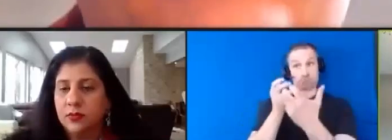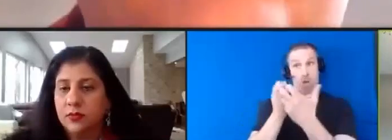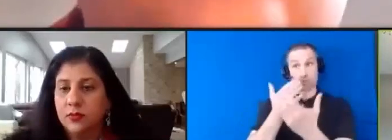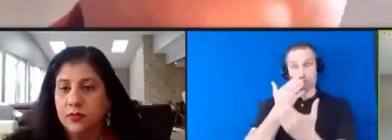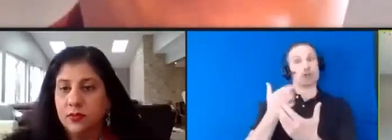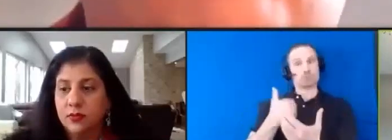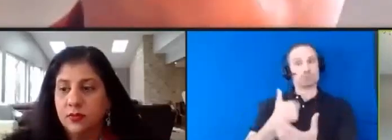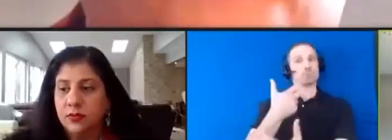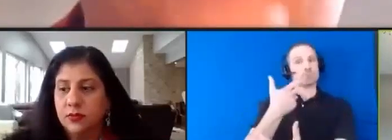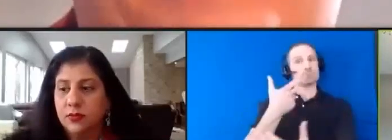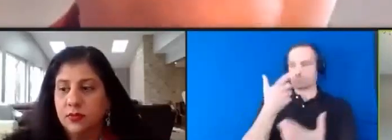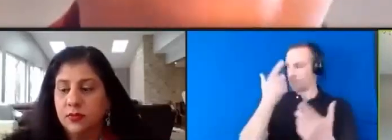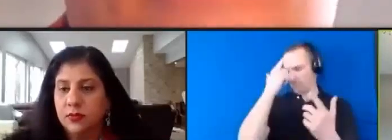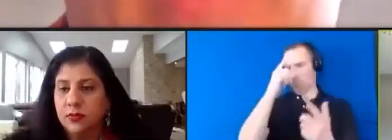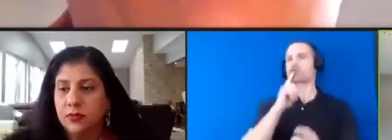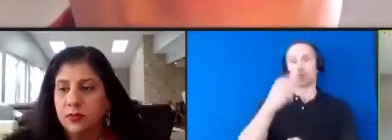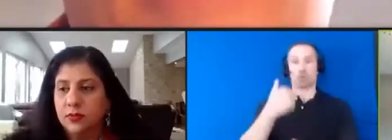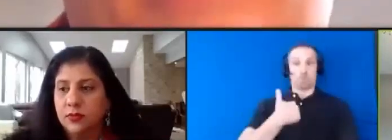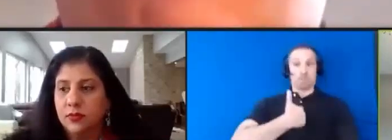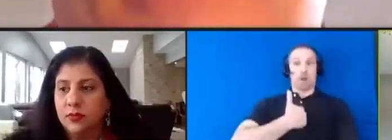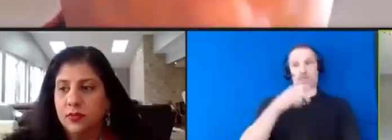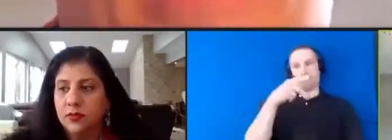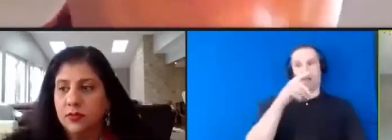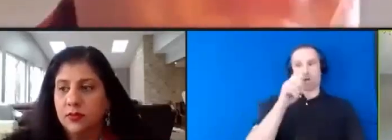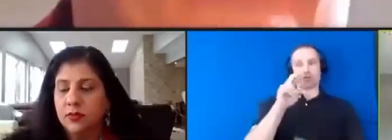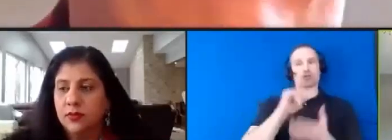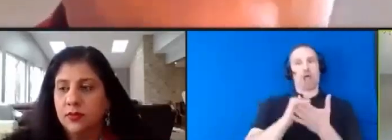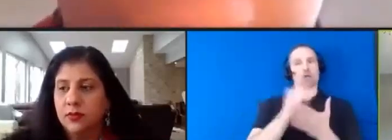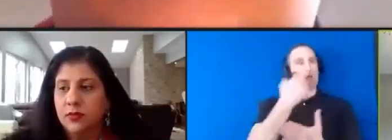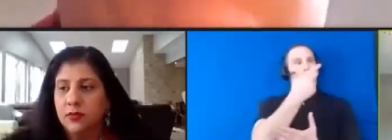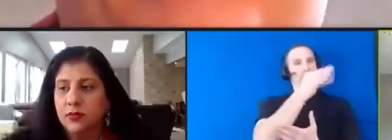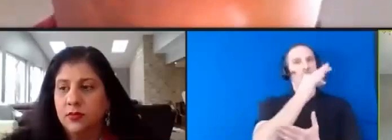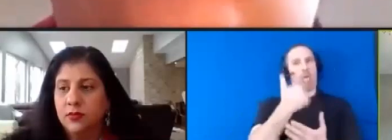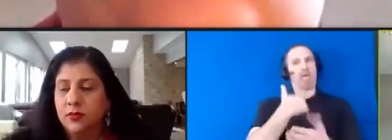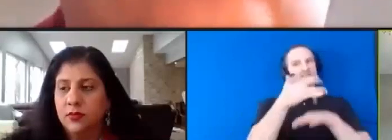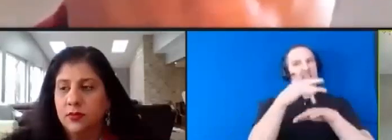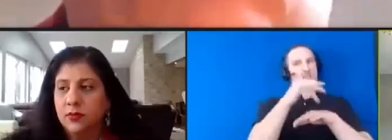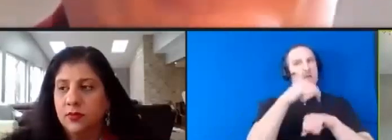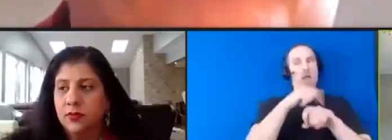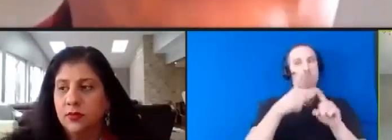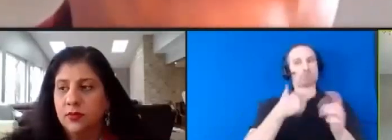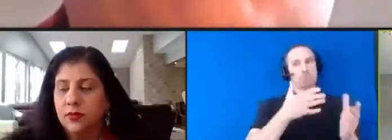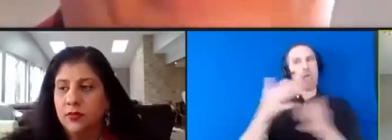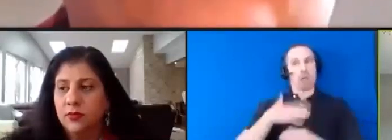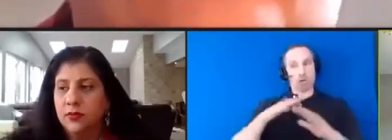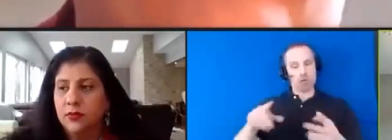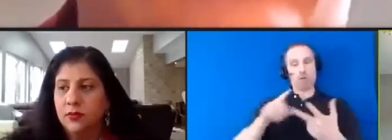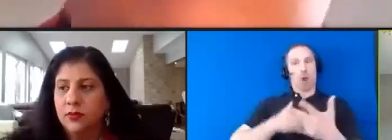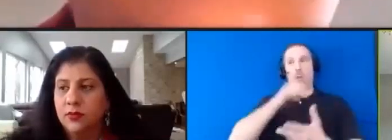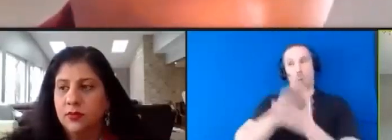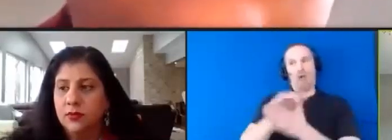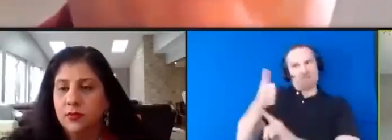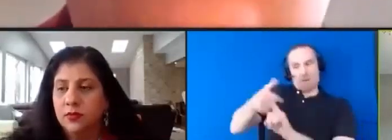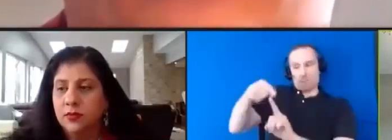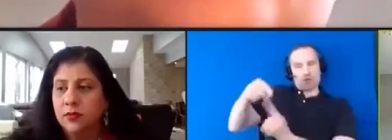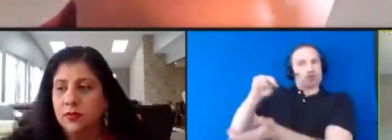tienen todas las vacunas recomendados para los niños y que se cansen se lo